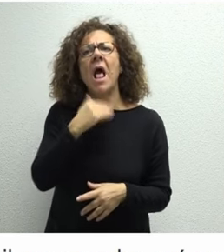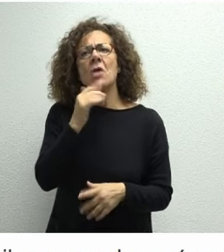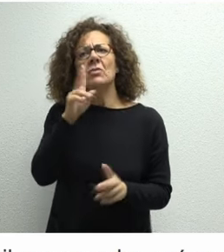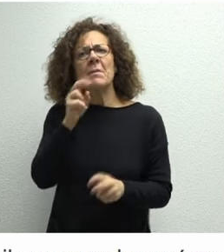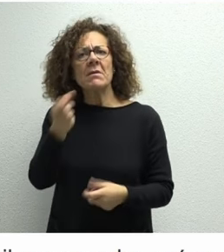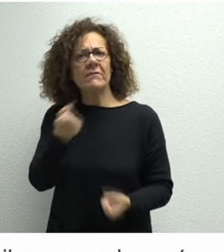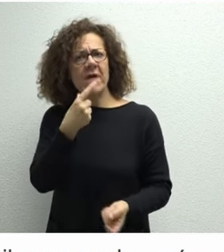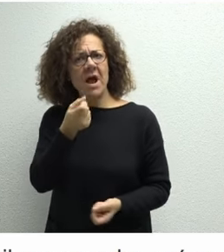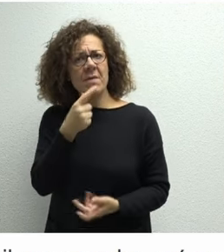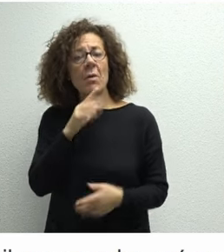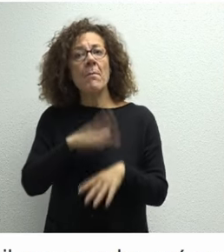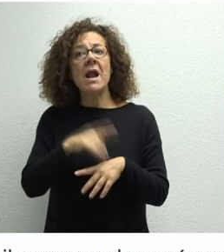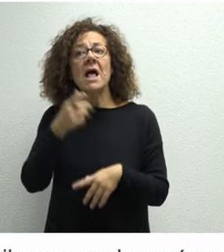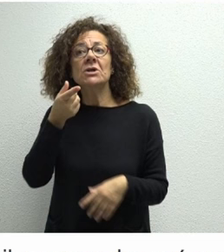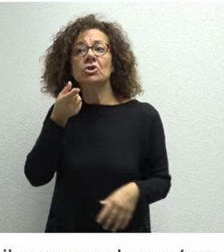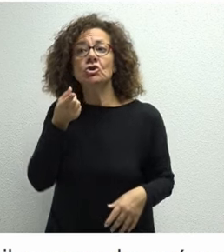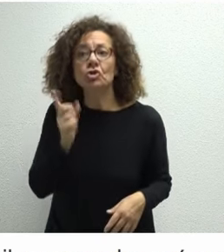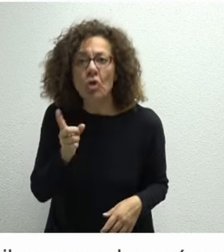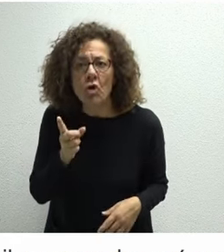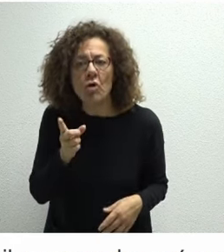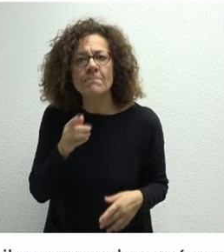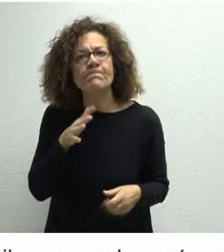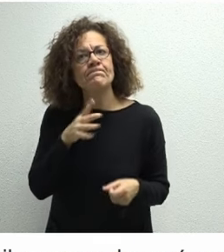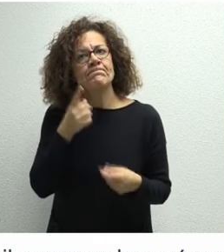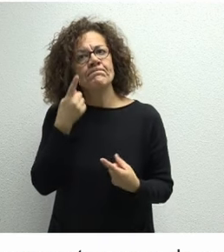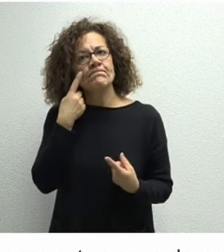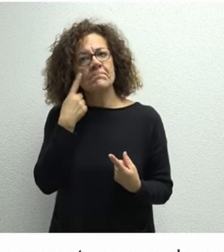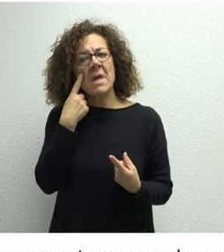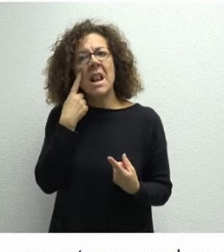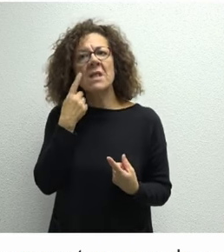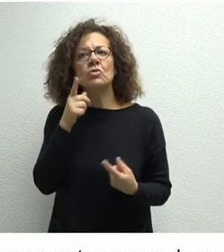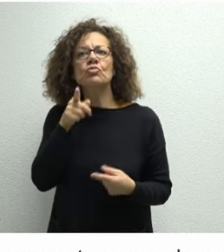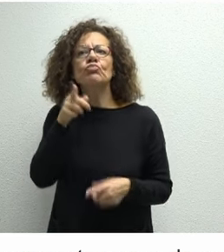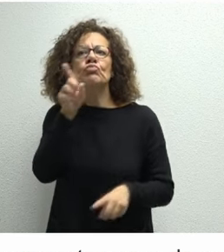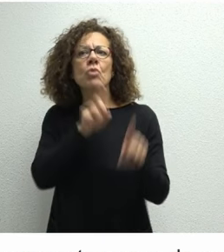para para solamente abordar las dificultades